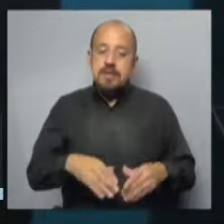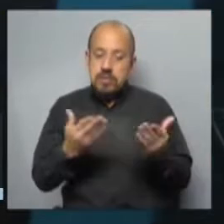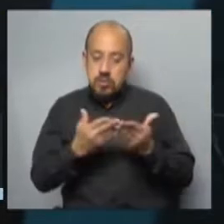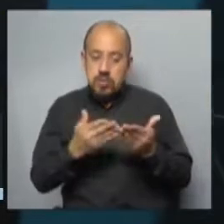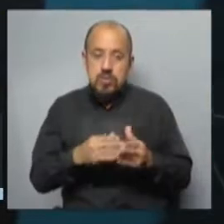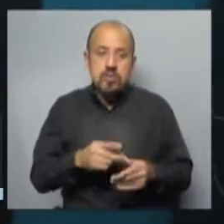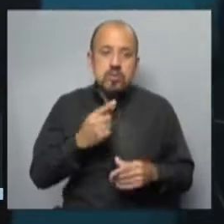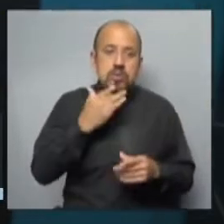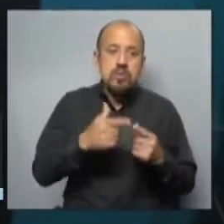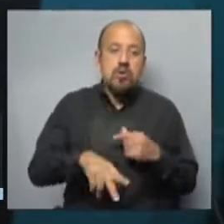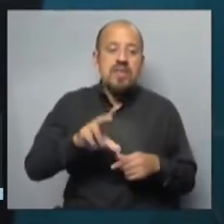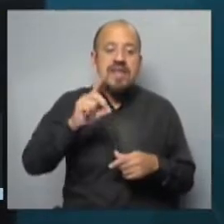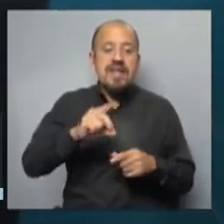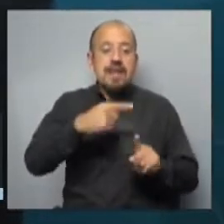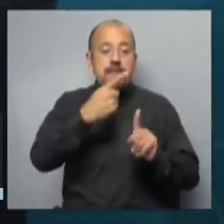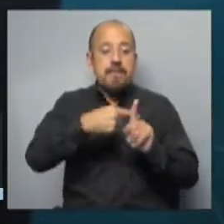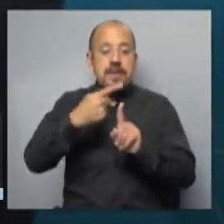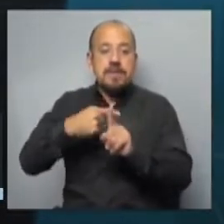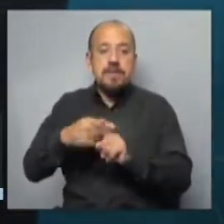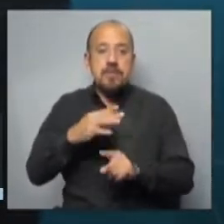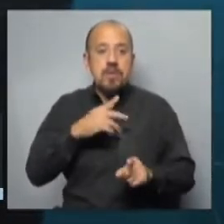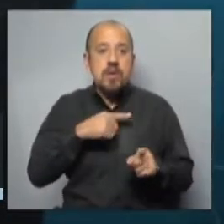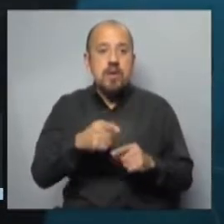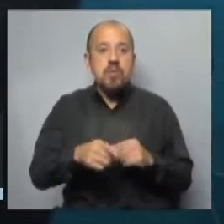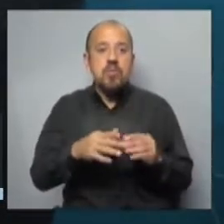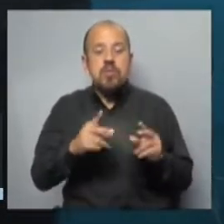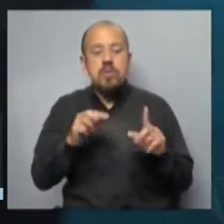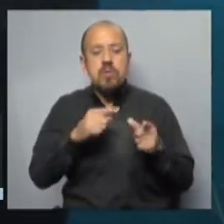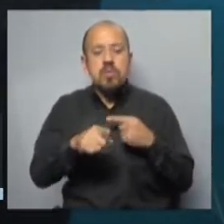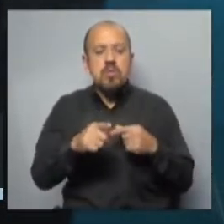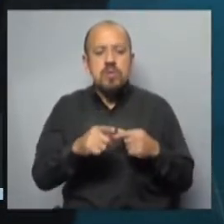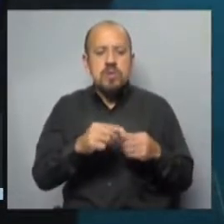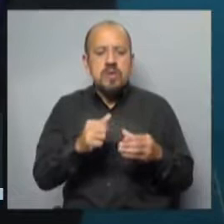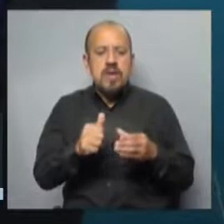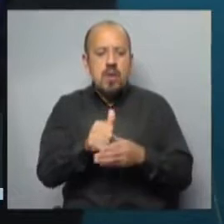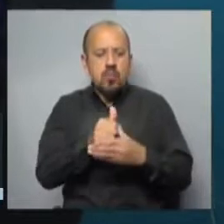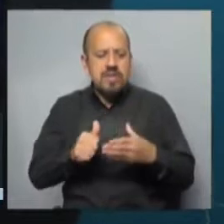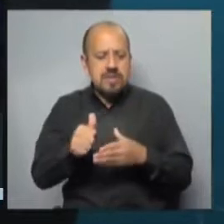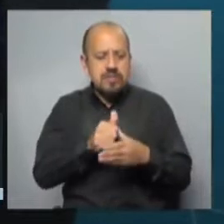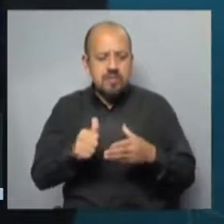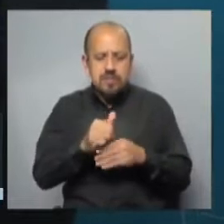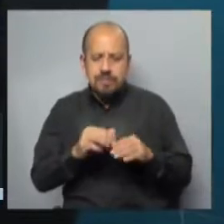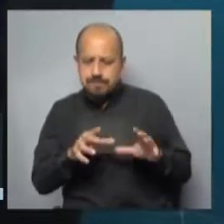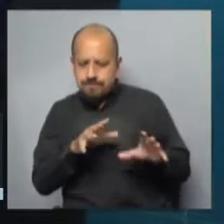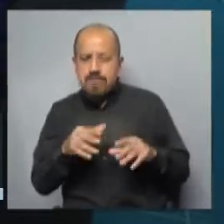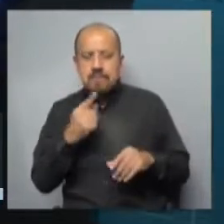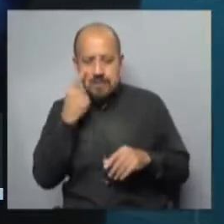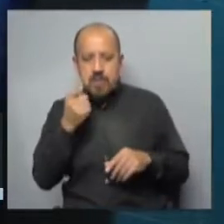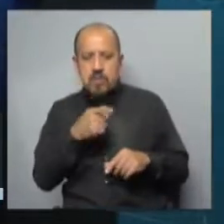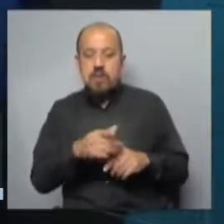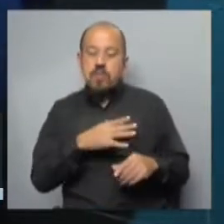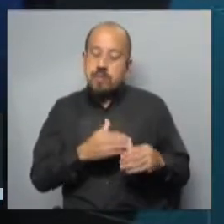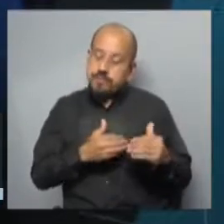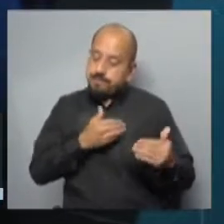inclusive a los 30 meses cuando hay un autismo más severo se pueden detectar y después empieza un largo periplo